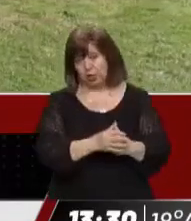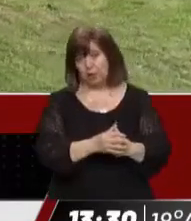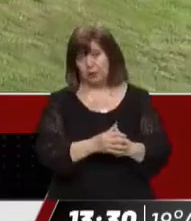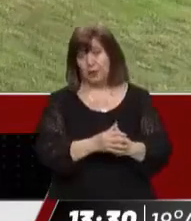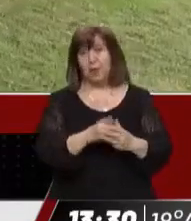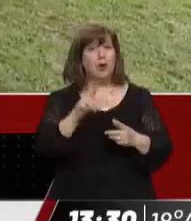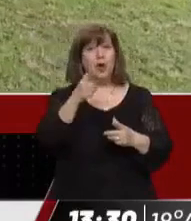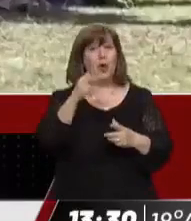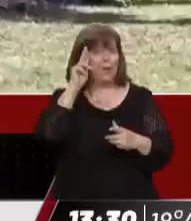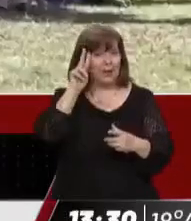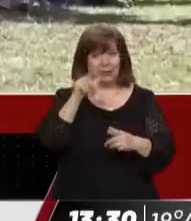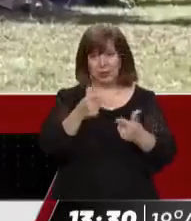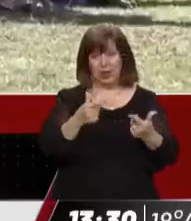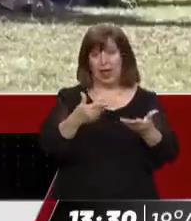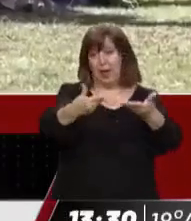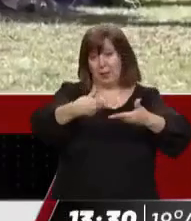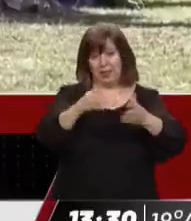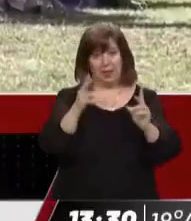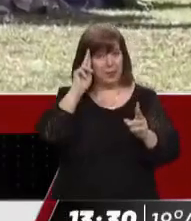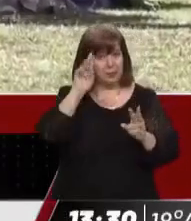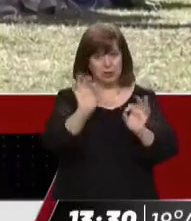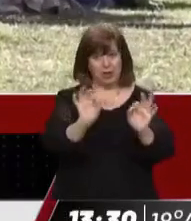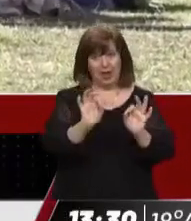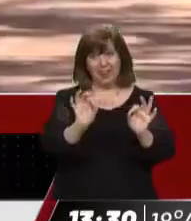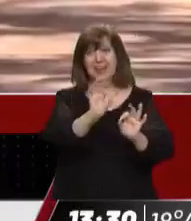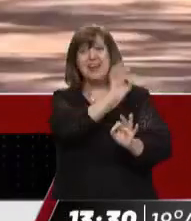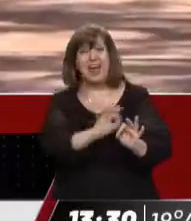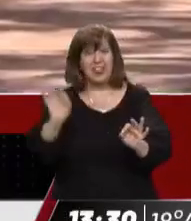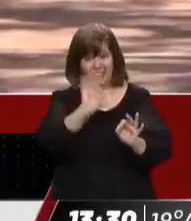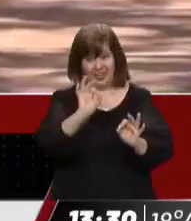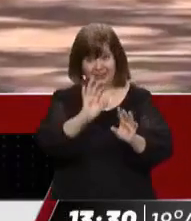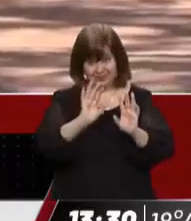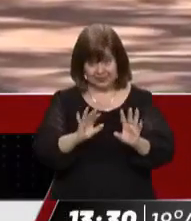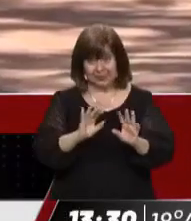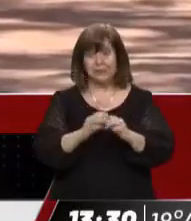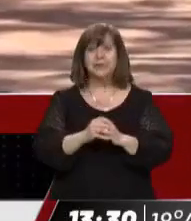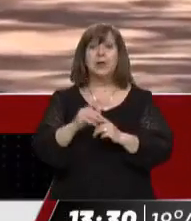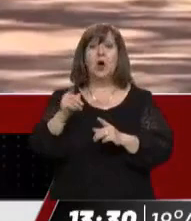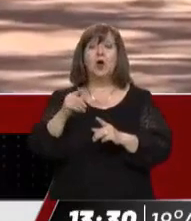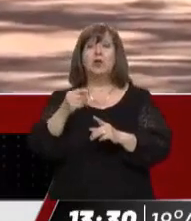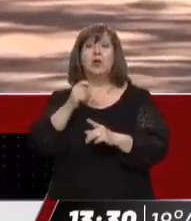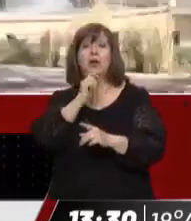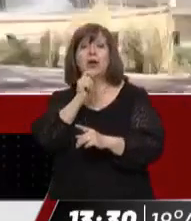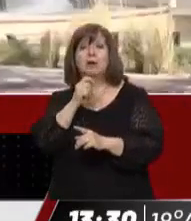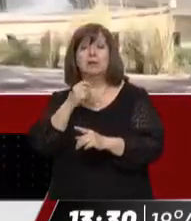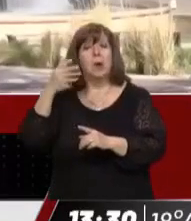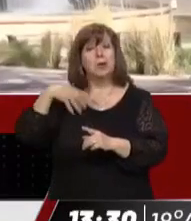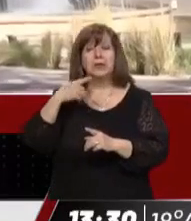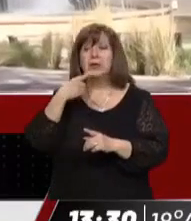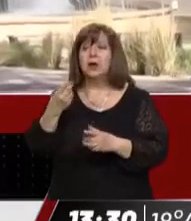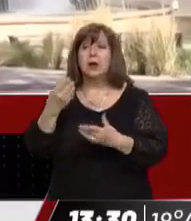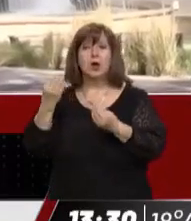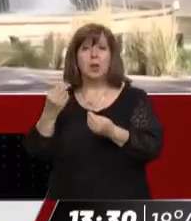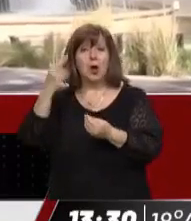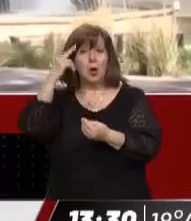desarticular una fiesta esto lo pueden denunciar a cualquier hora por ejemplo si un vecino sabe de esta situación inmediatamente llama al 911 Si